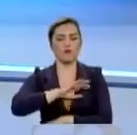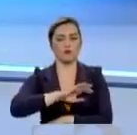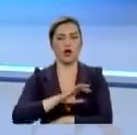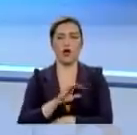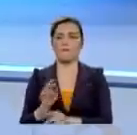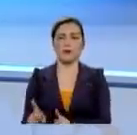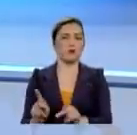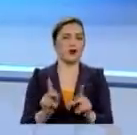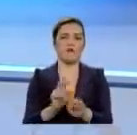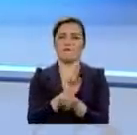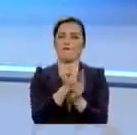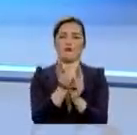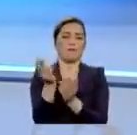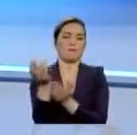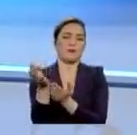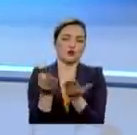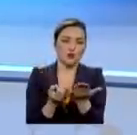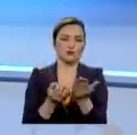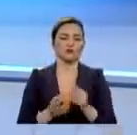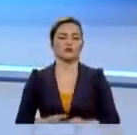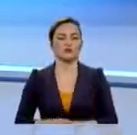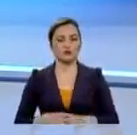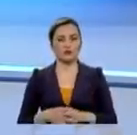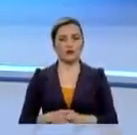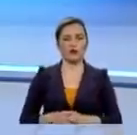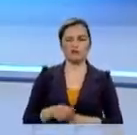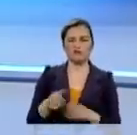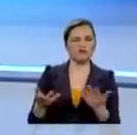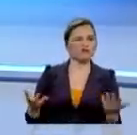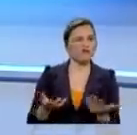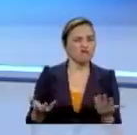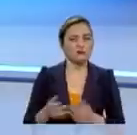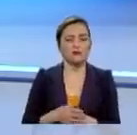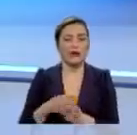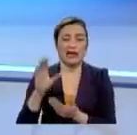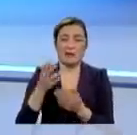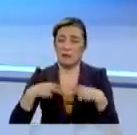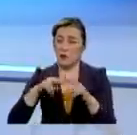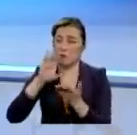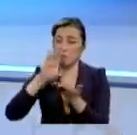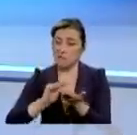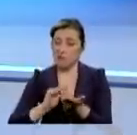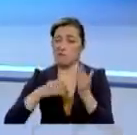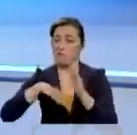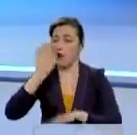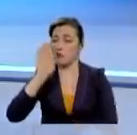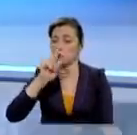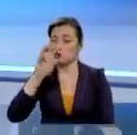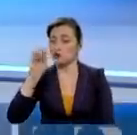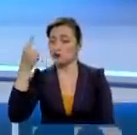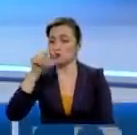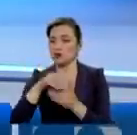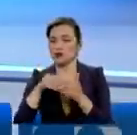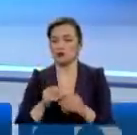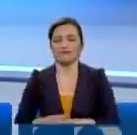tiene ya lista la reforma presupuestaria. En esta se contemplan recortes por más de 200 millones de dólares. Sin embargo,